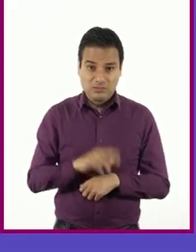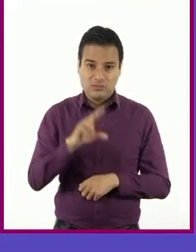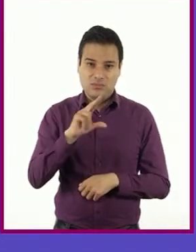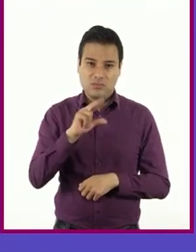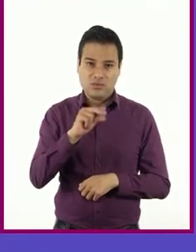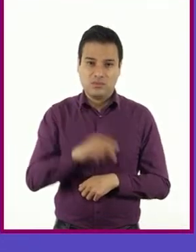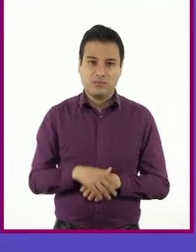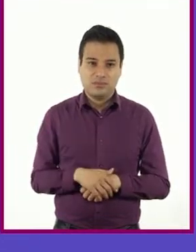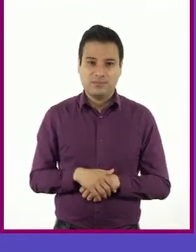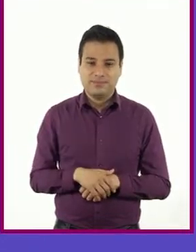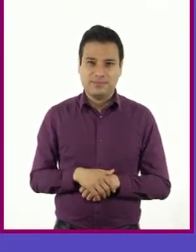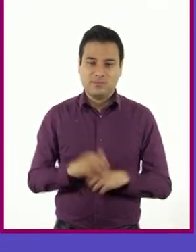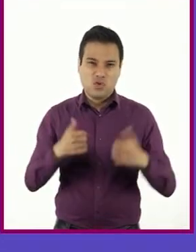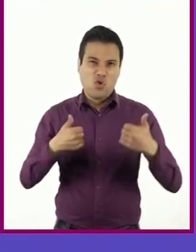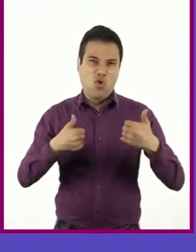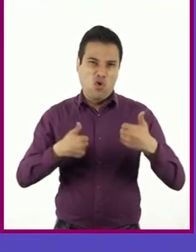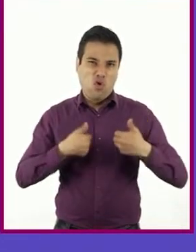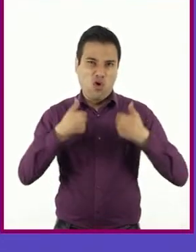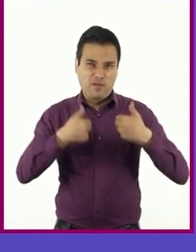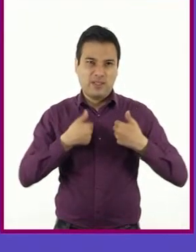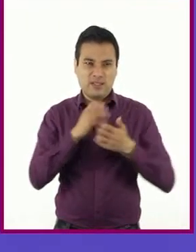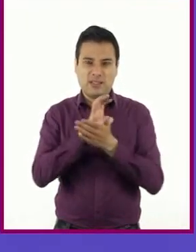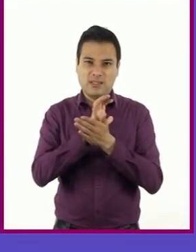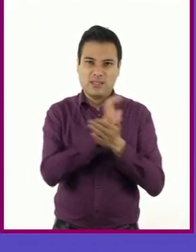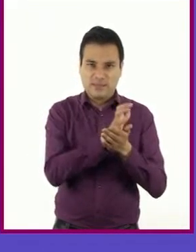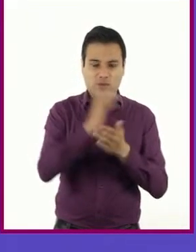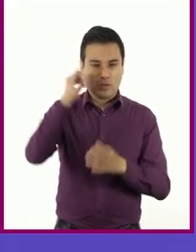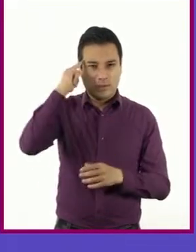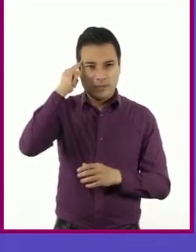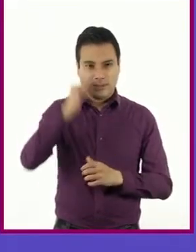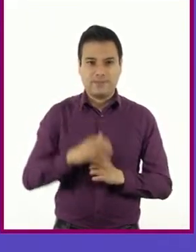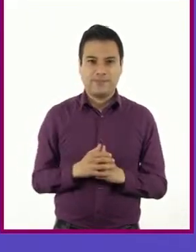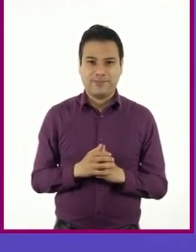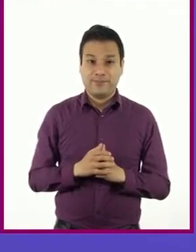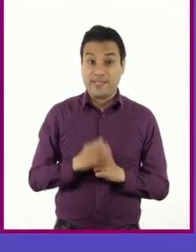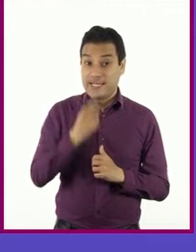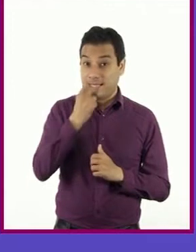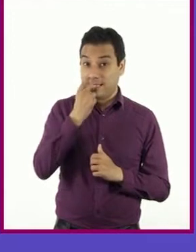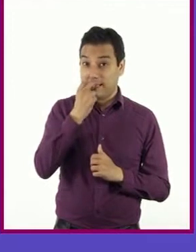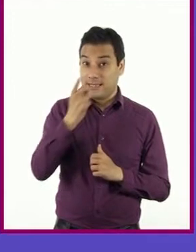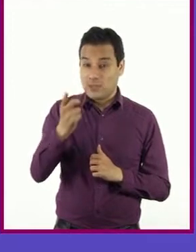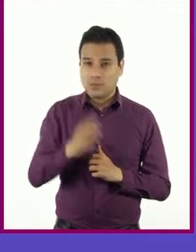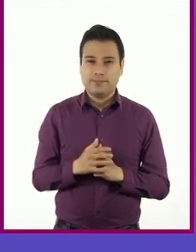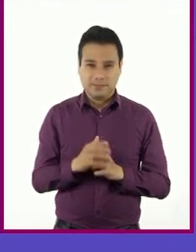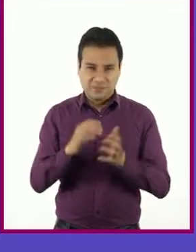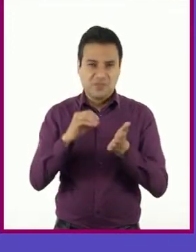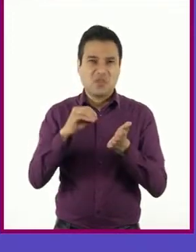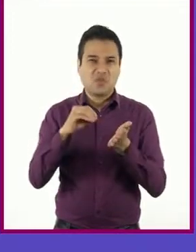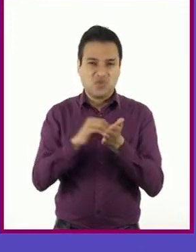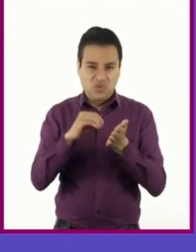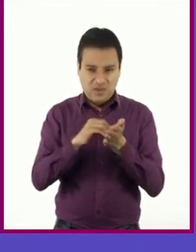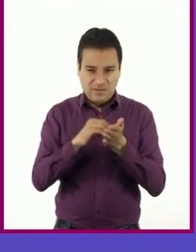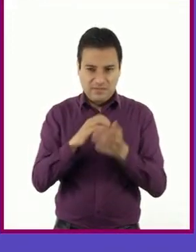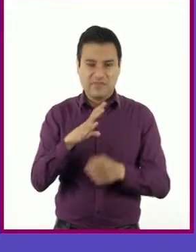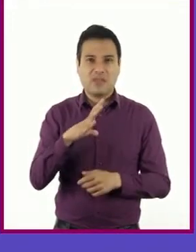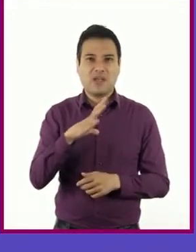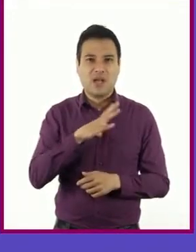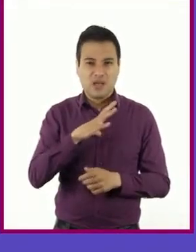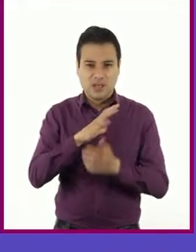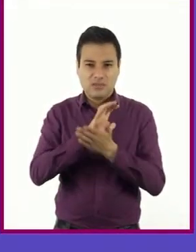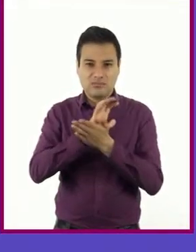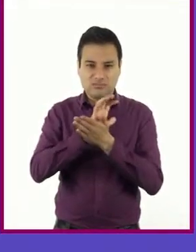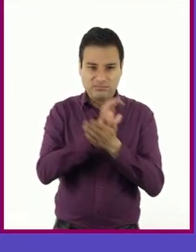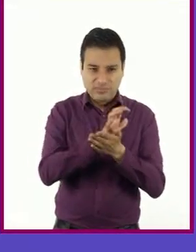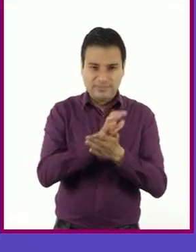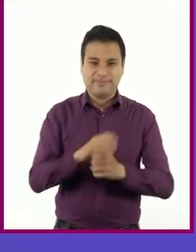tono despectivo de algunos jóvenes hacia estos grupos. Refirió que aún se siente el desprecio por parte de algunas personas hacia